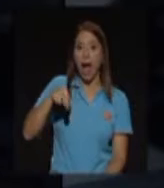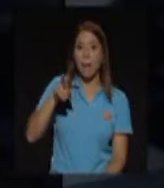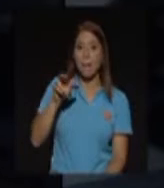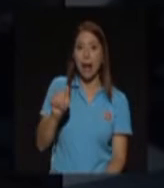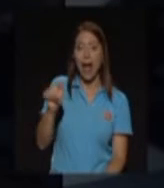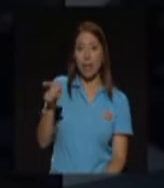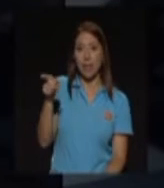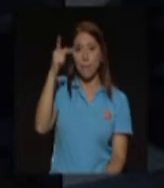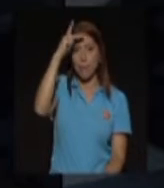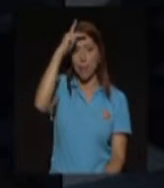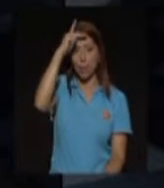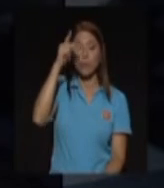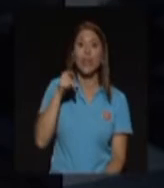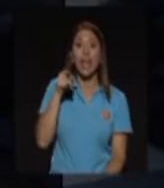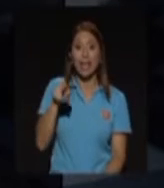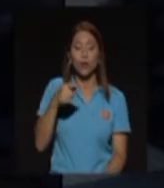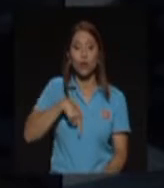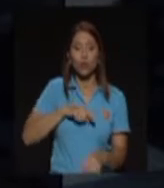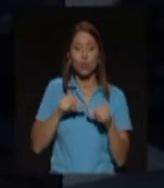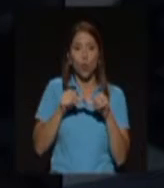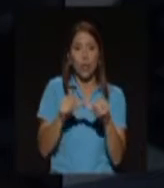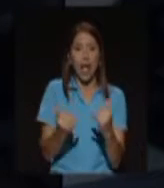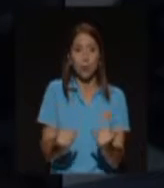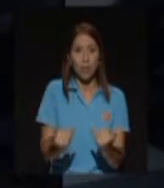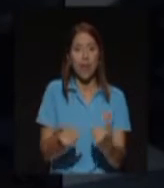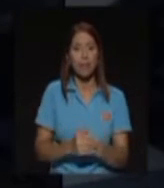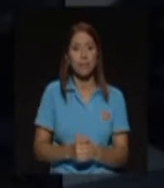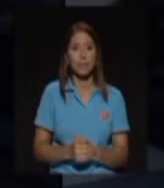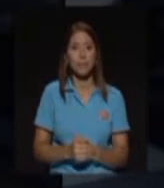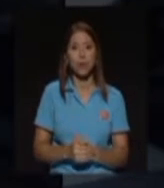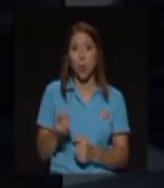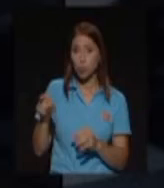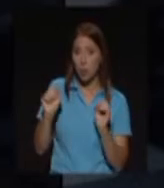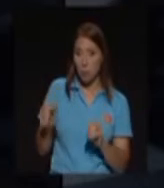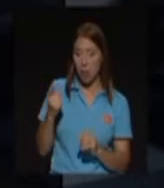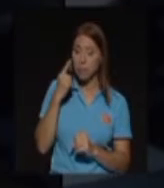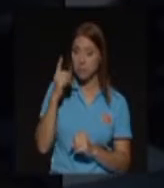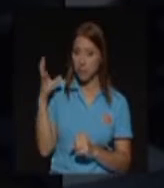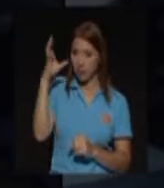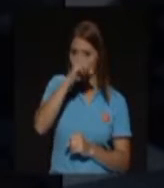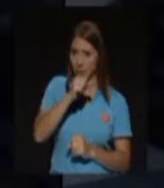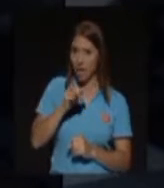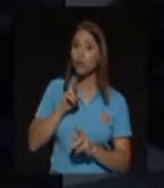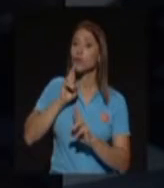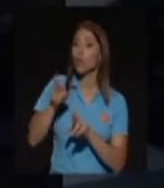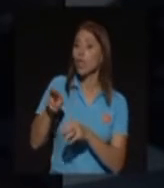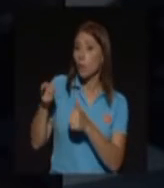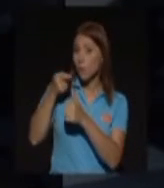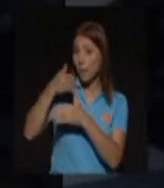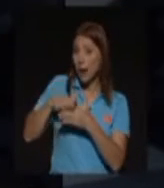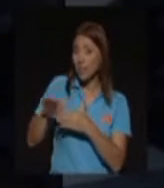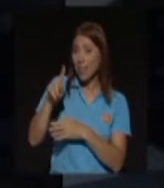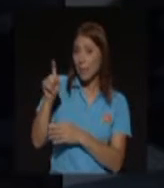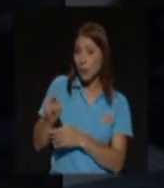es en lo que continuamos en la actualidad. De manera que, como puede usted ver, y como respondiendo a su primera parte de la pregunta, mis